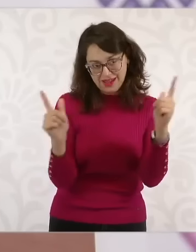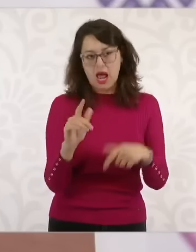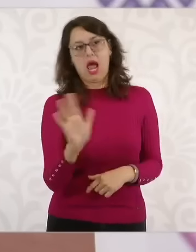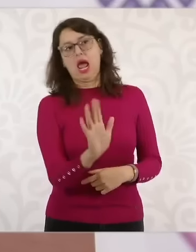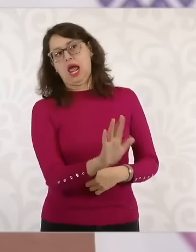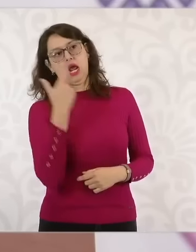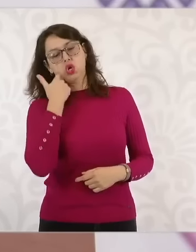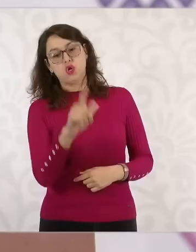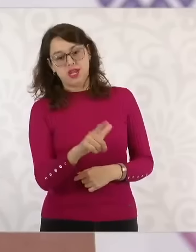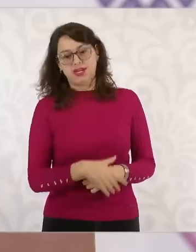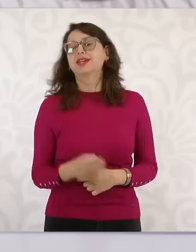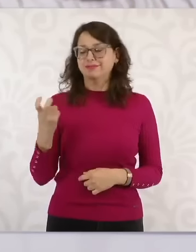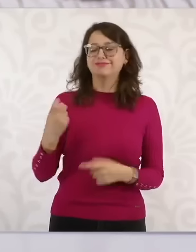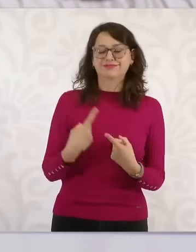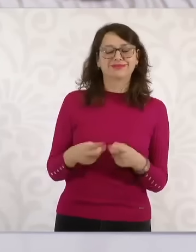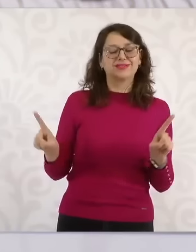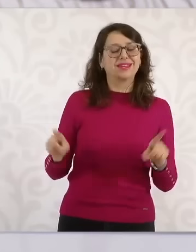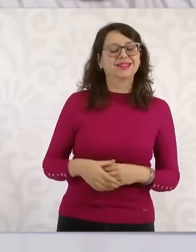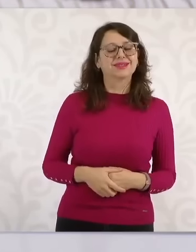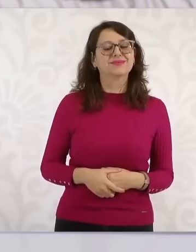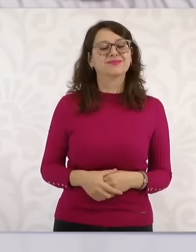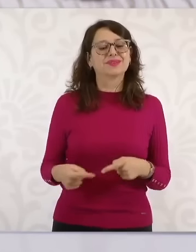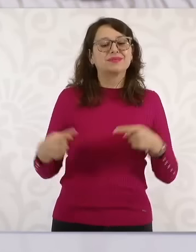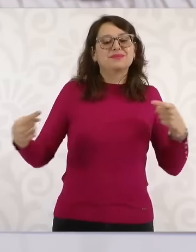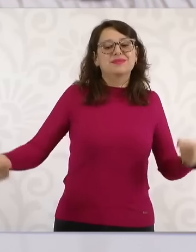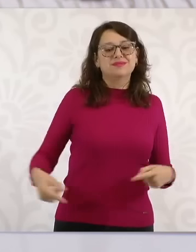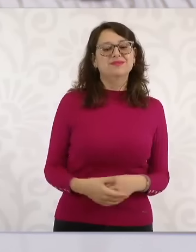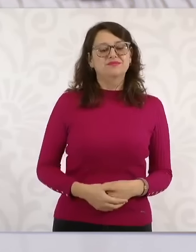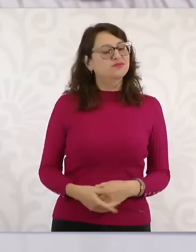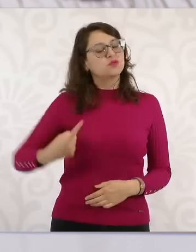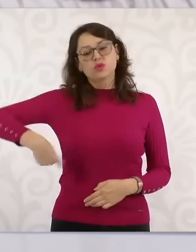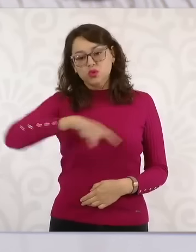Entonces nosotros seguimos luchando, porque siempre digo que desde aquí sigo luchando.